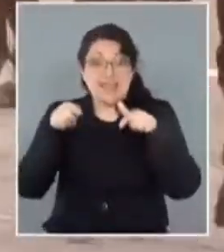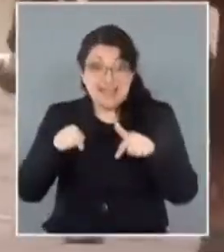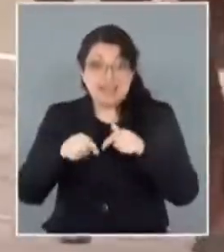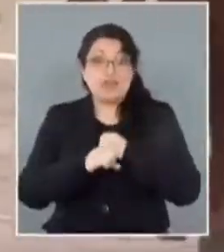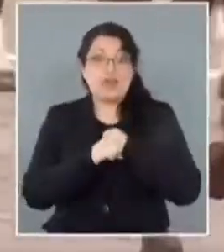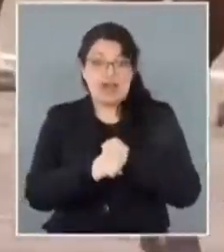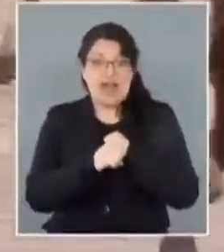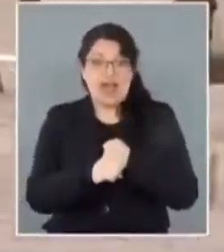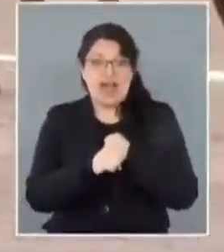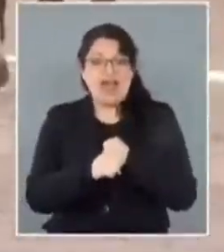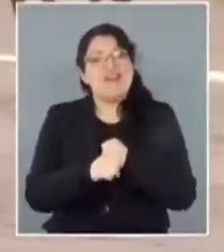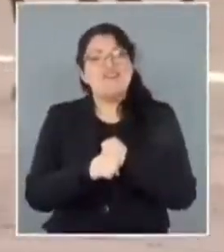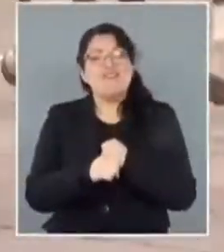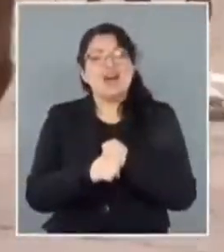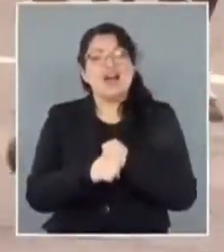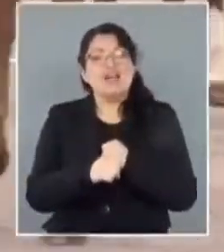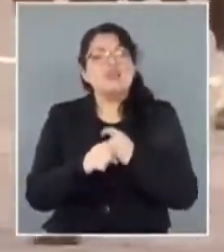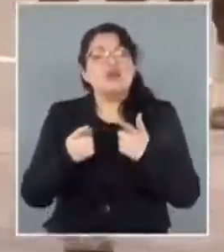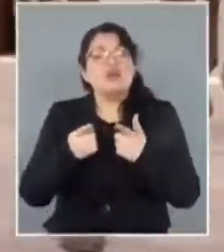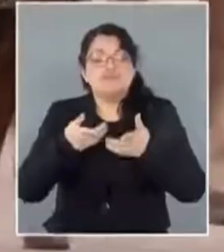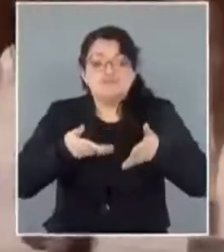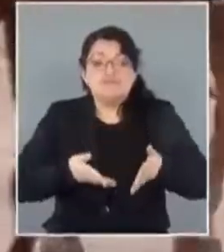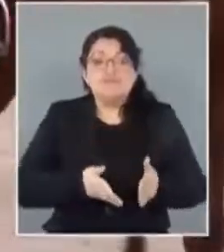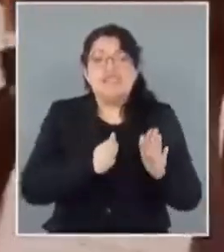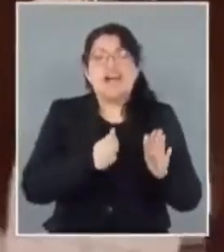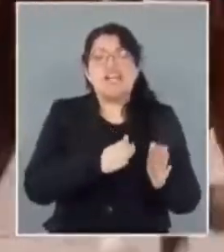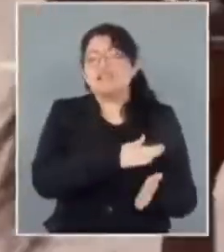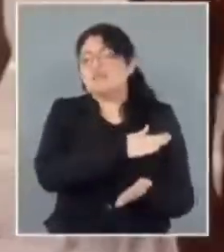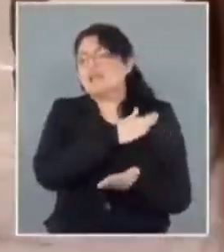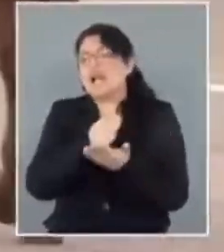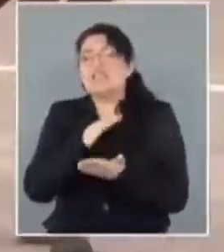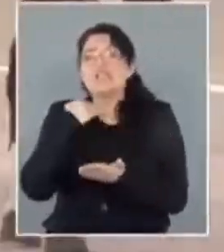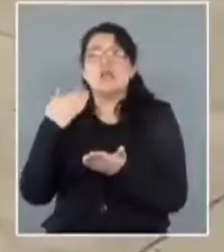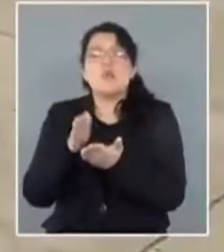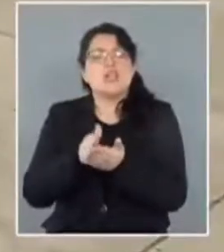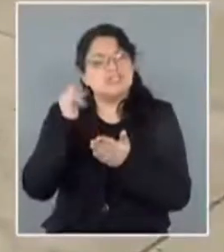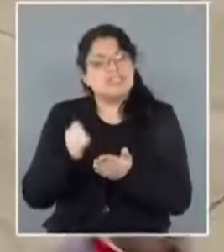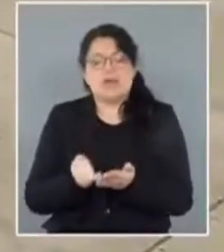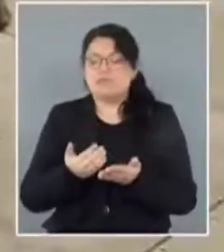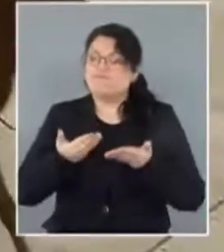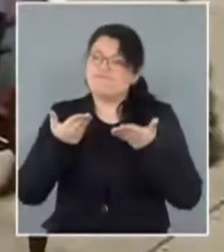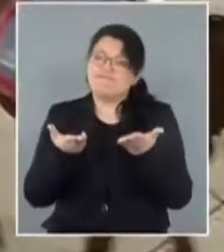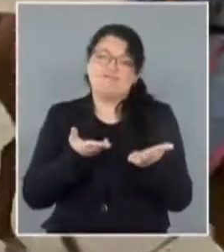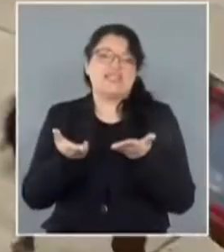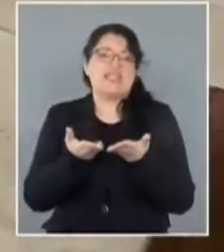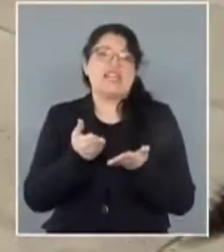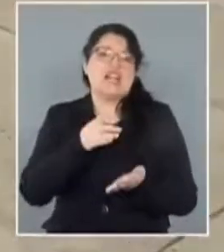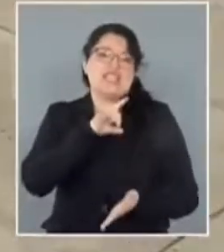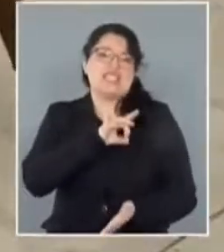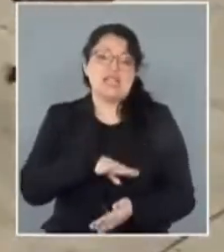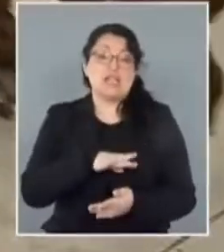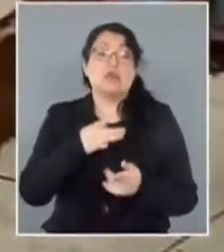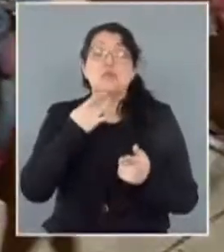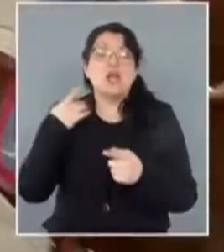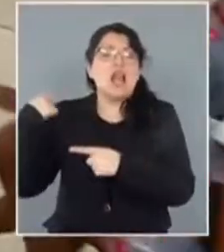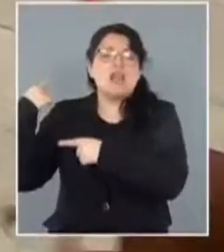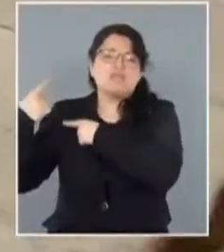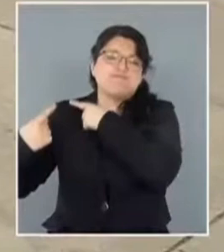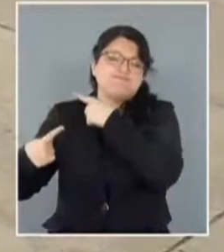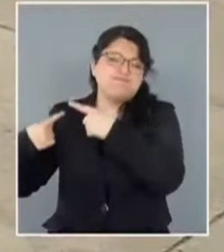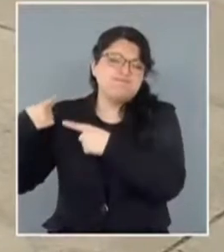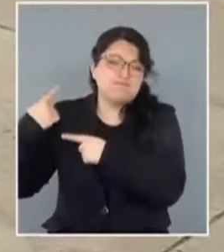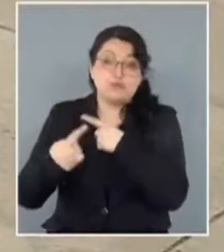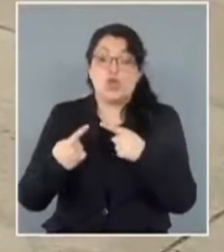Estos caballos alazanes nacen y mueren al servicio de la patria. Los guía el peso de la historia,